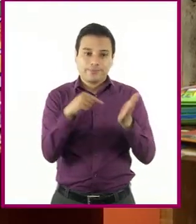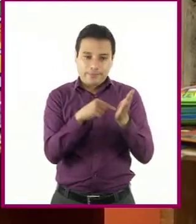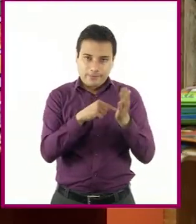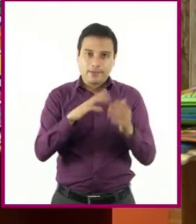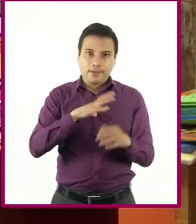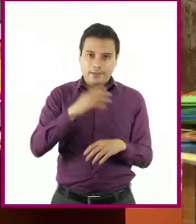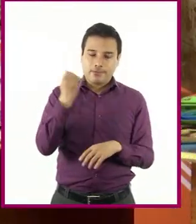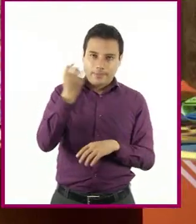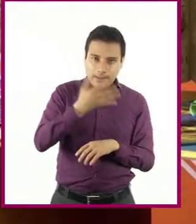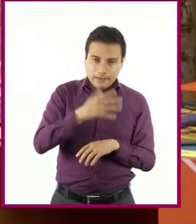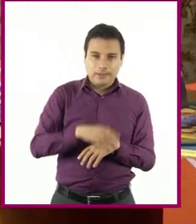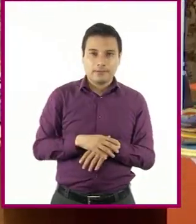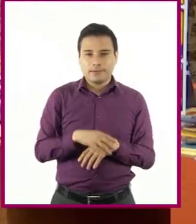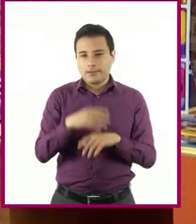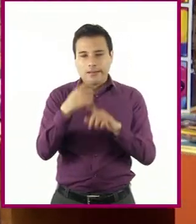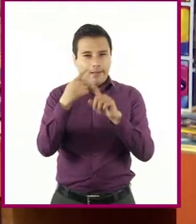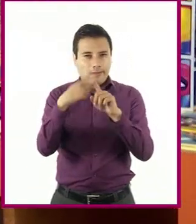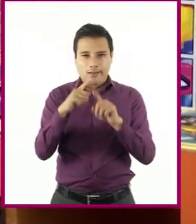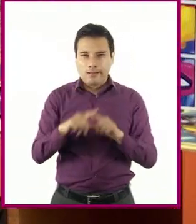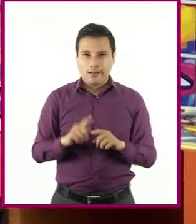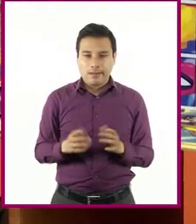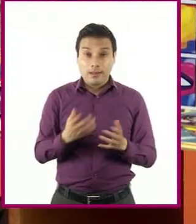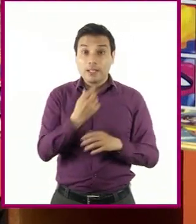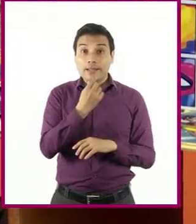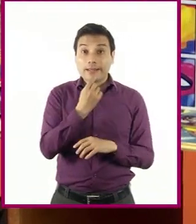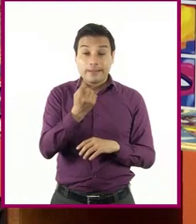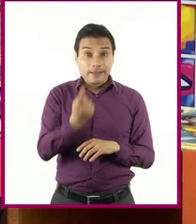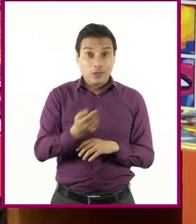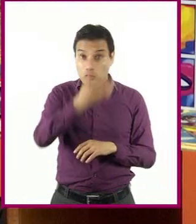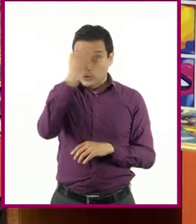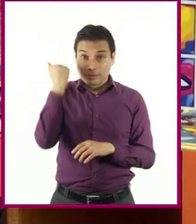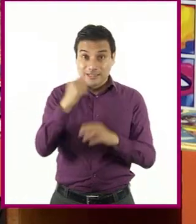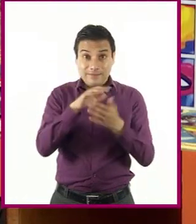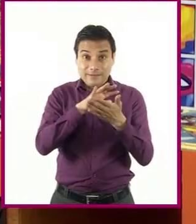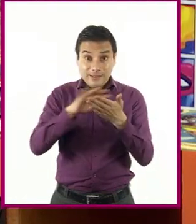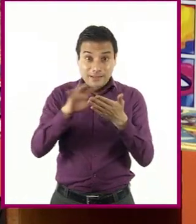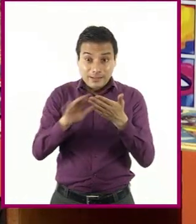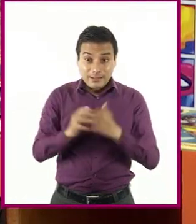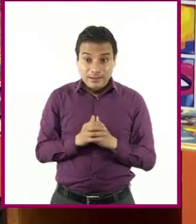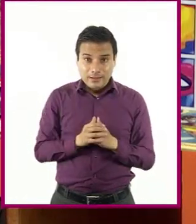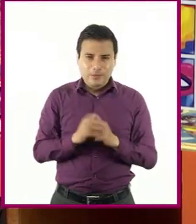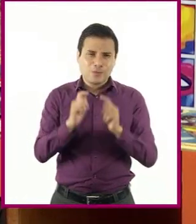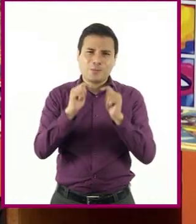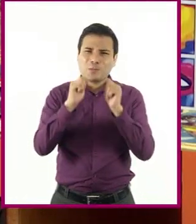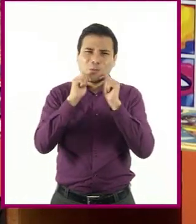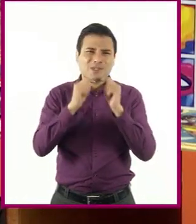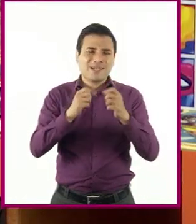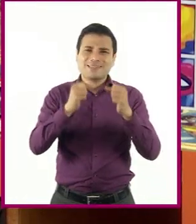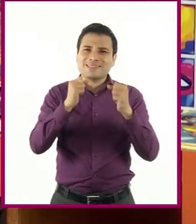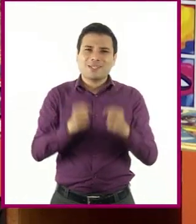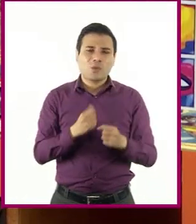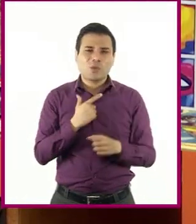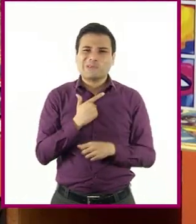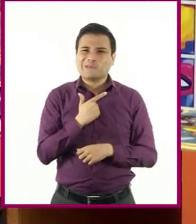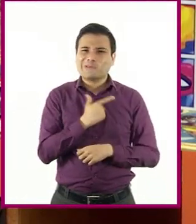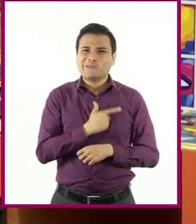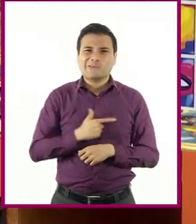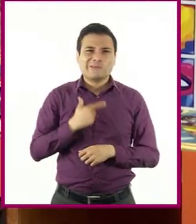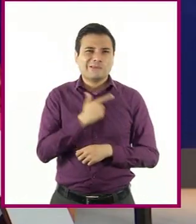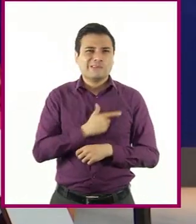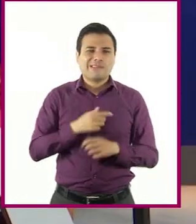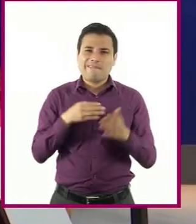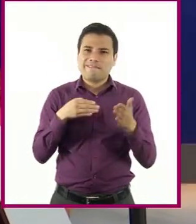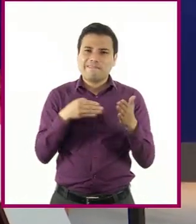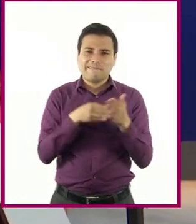principalmente. Por tanto, aunque un niño no sepa leer, seguro se verá atraído por lo que le comunican los